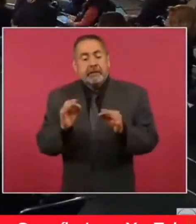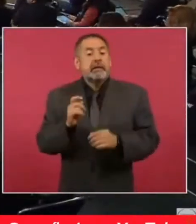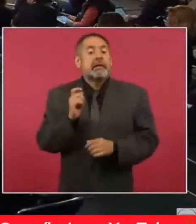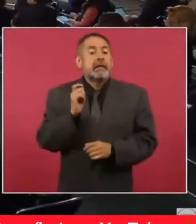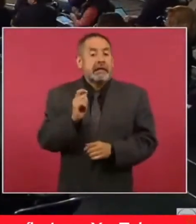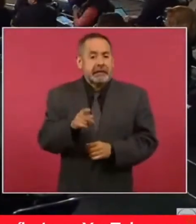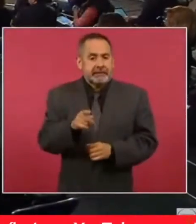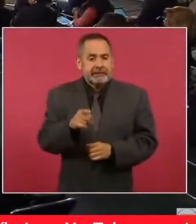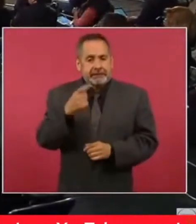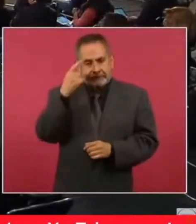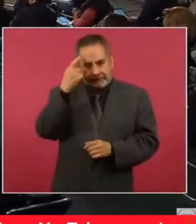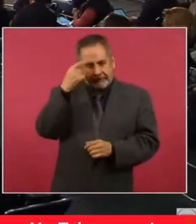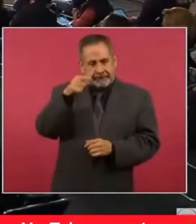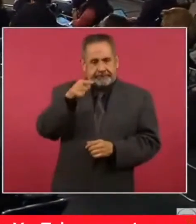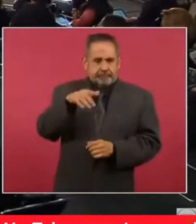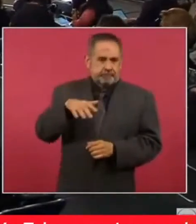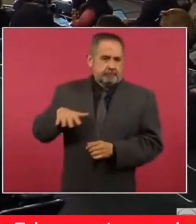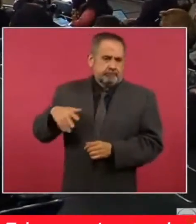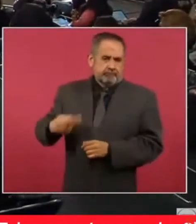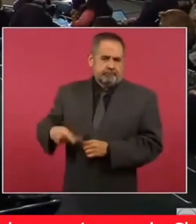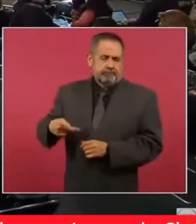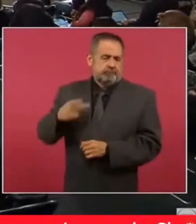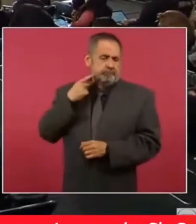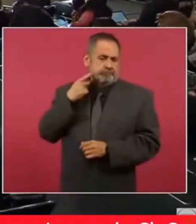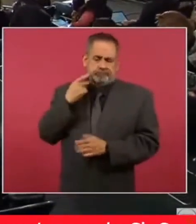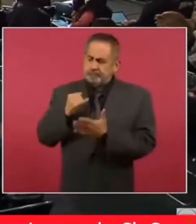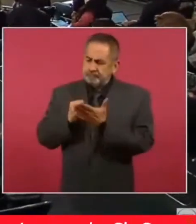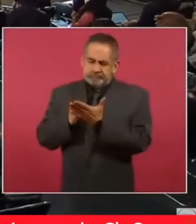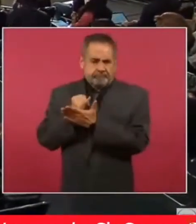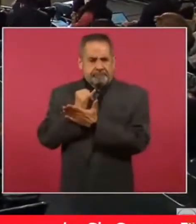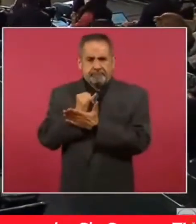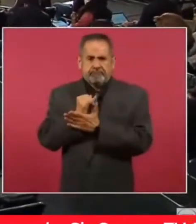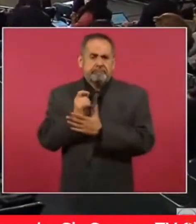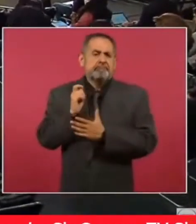forma parte de esta política muy determinada,